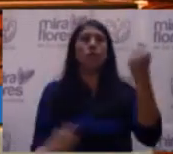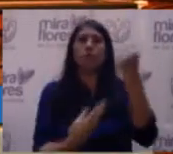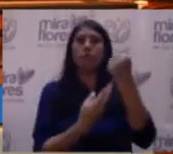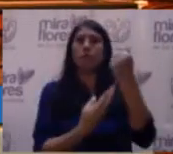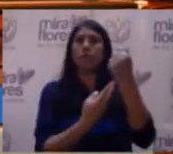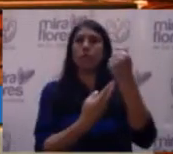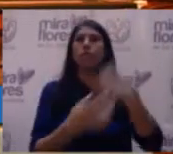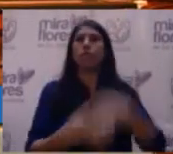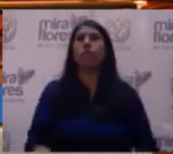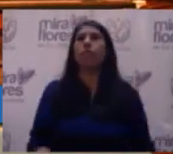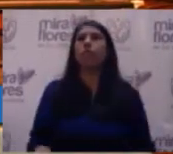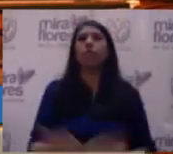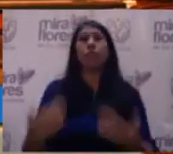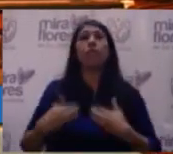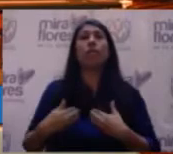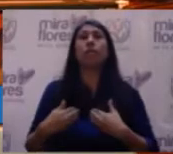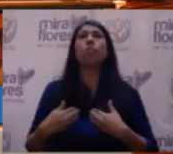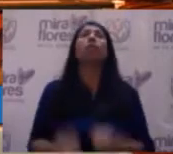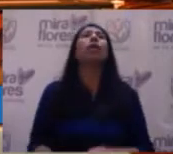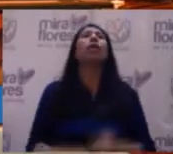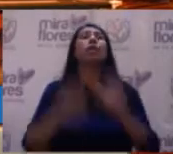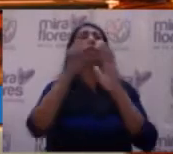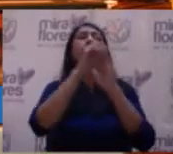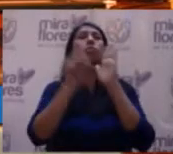alcalde. Tenemos la resolución